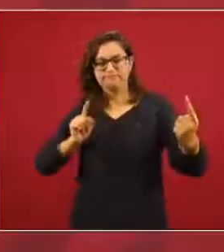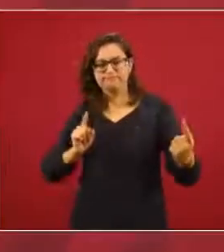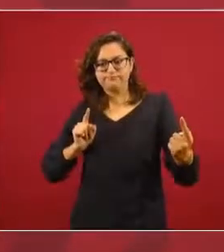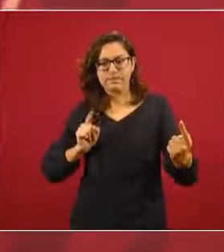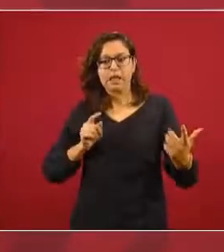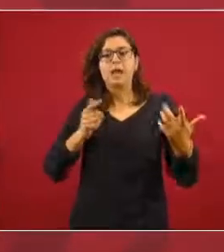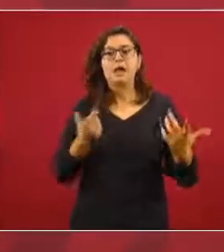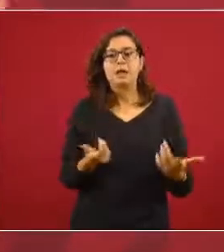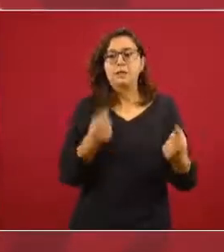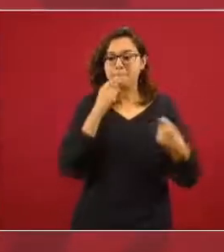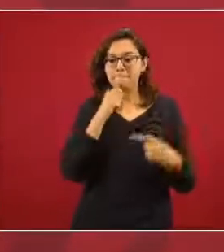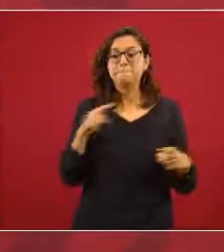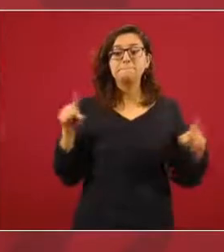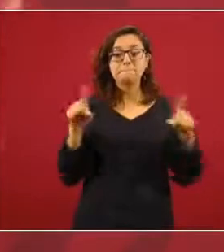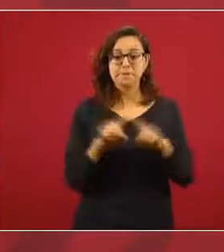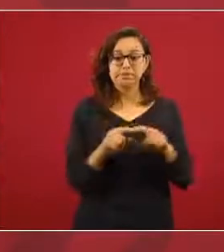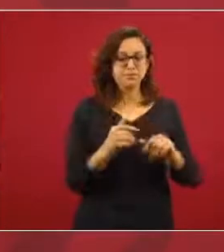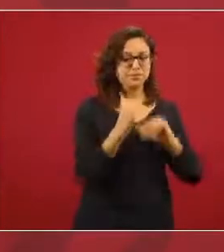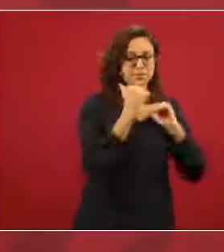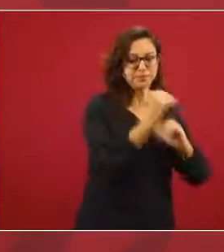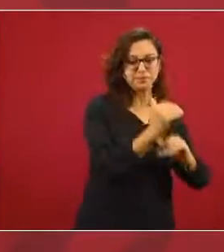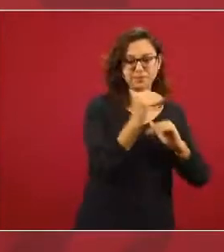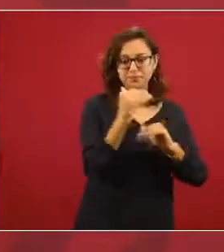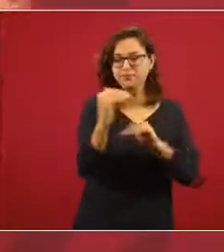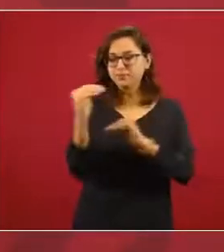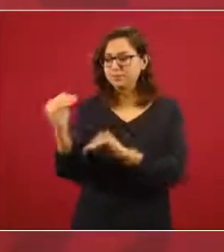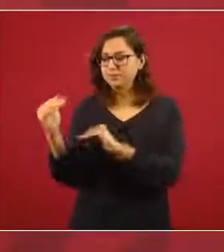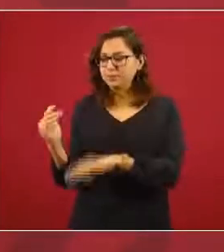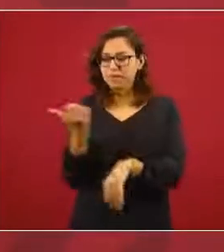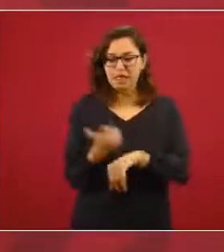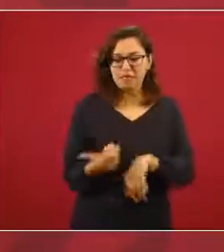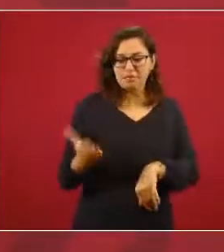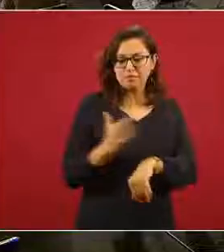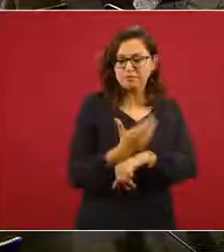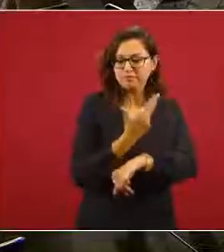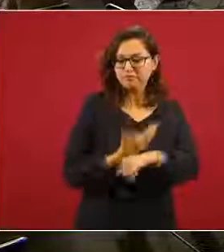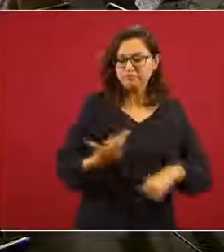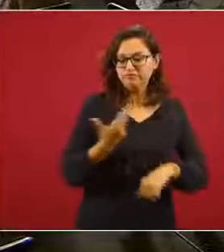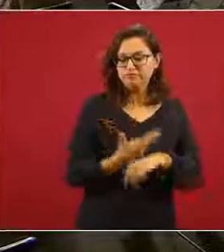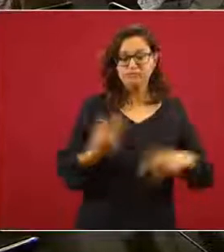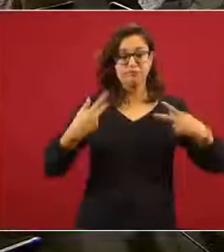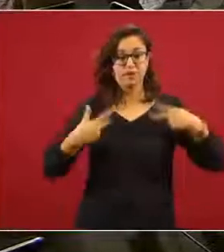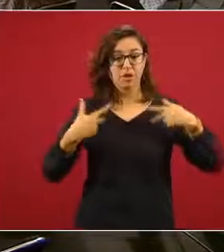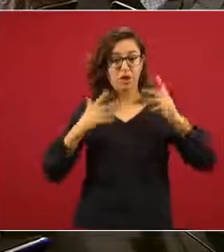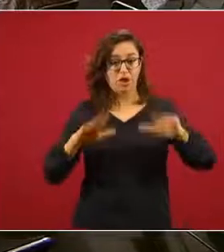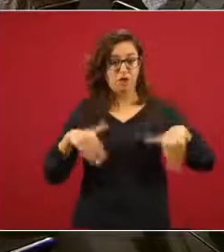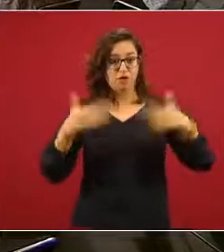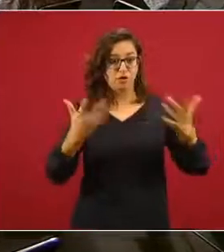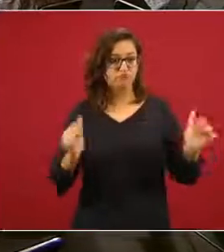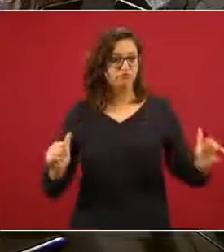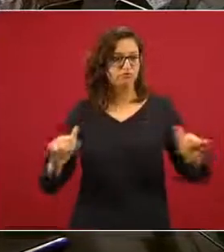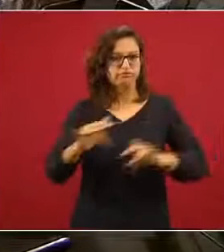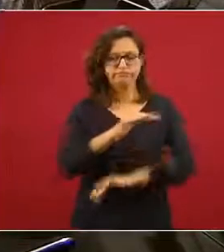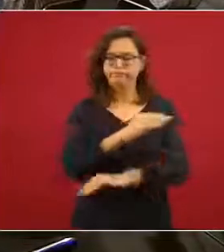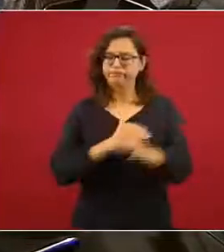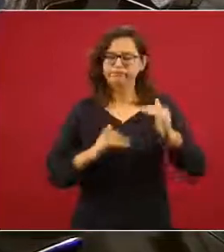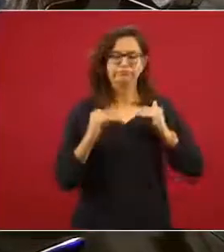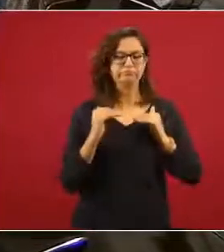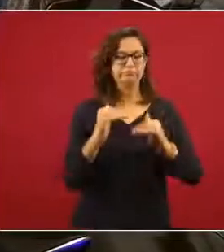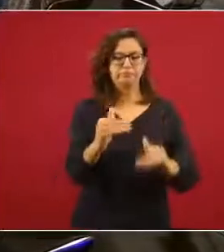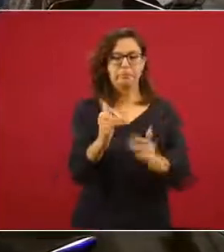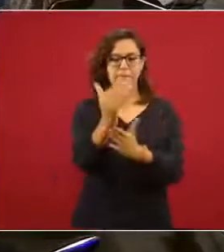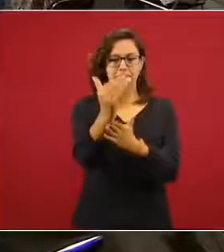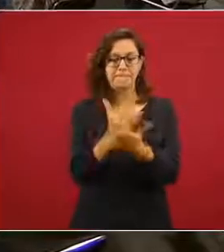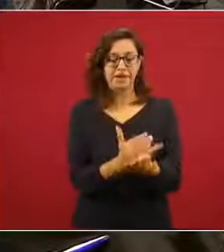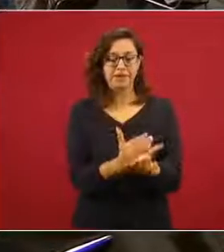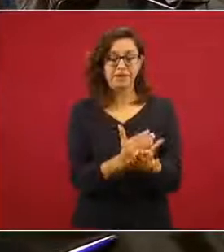restricción, reglas administrativas que restringen la concurrencia de personas en el espacio público. Sin embargo,